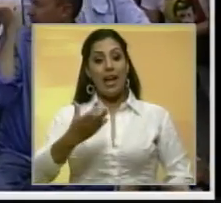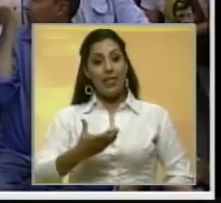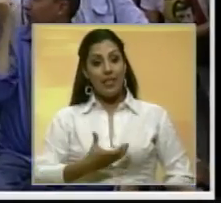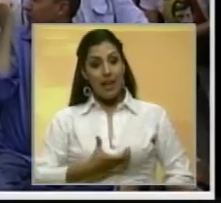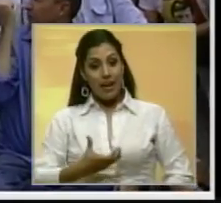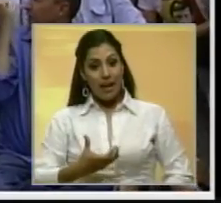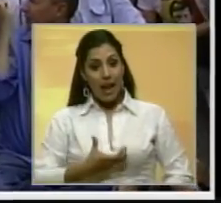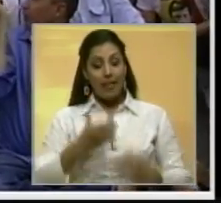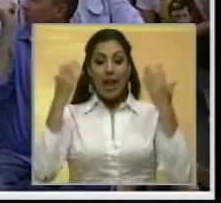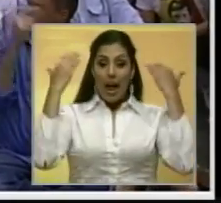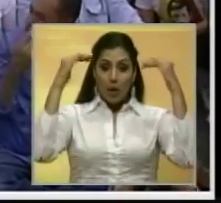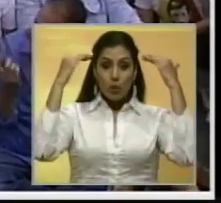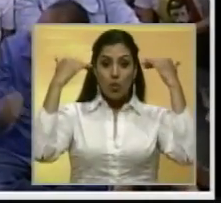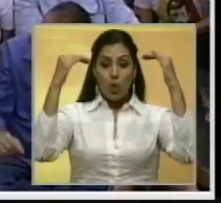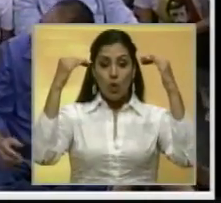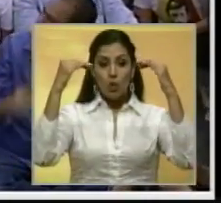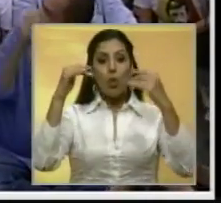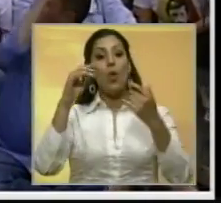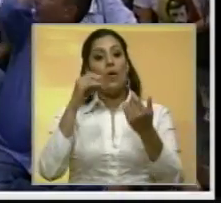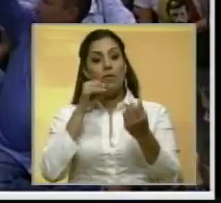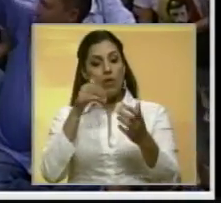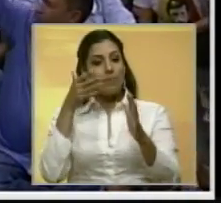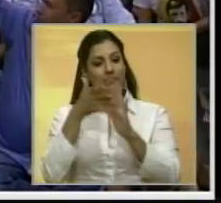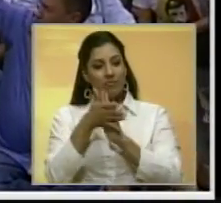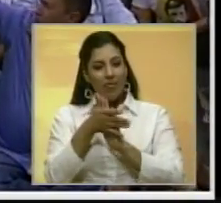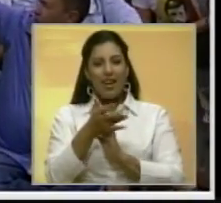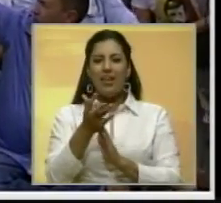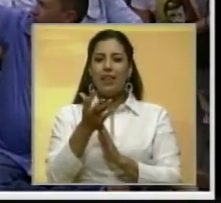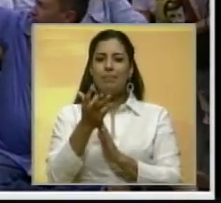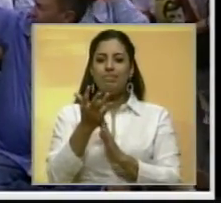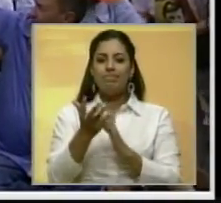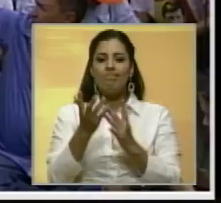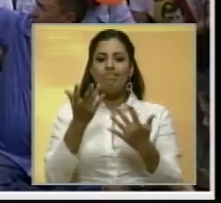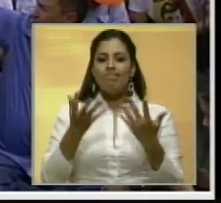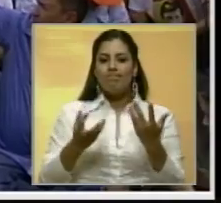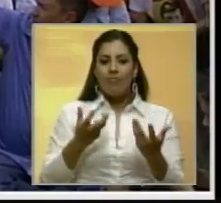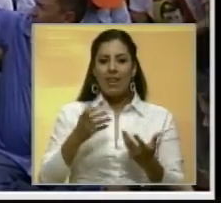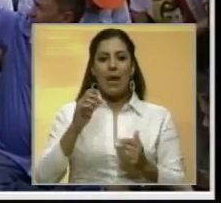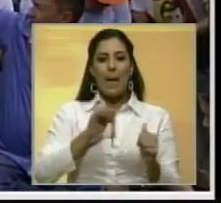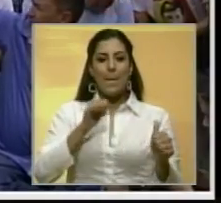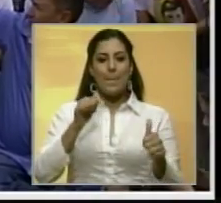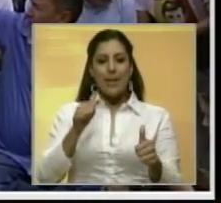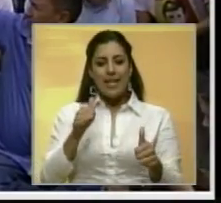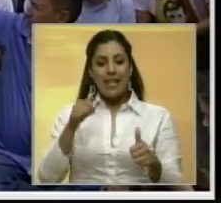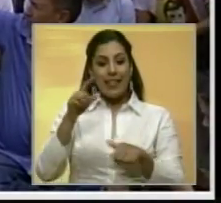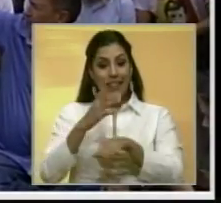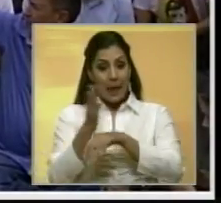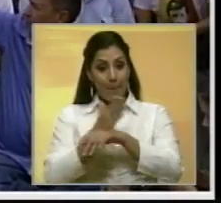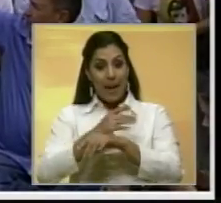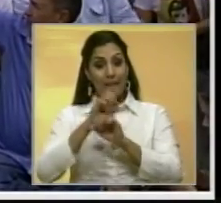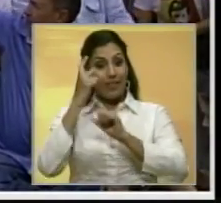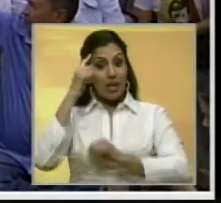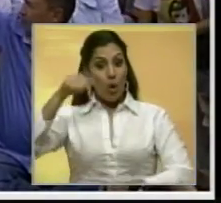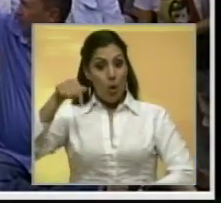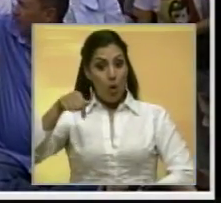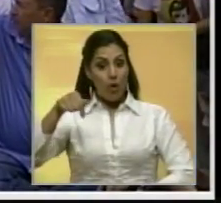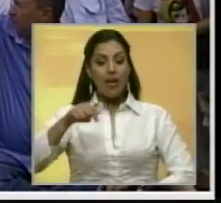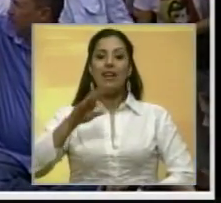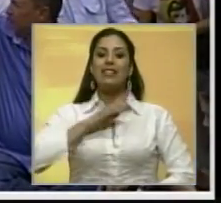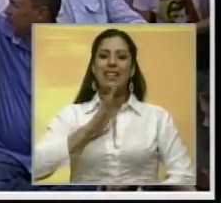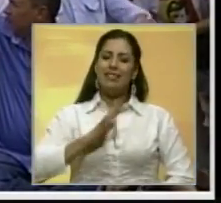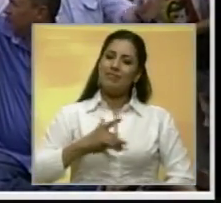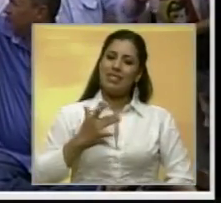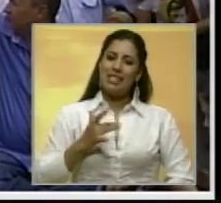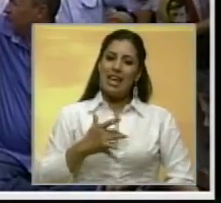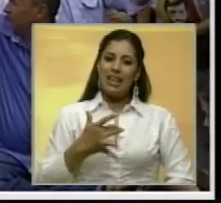alcalde Antonio Ledesma, Mixi Capriles de Ledesma, quien decía que desde tempranas horas del día de hoy han